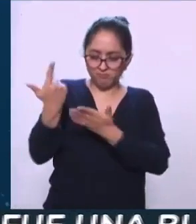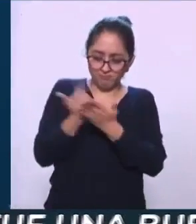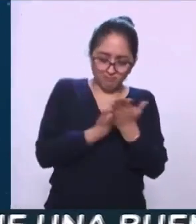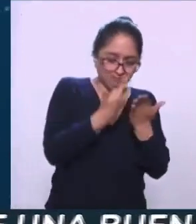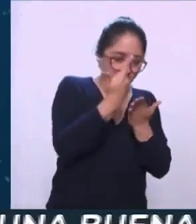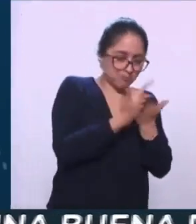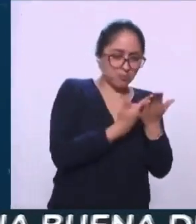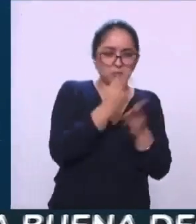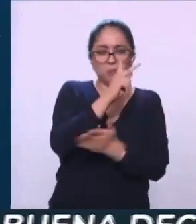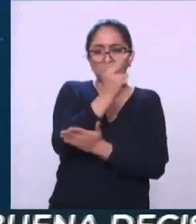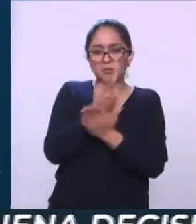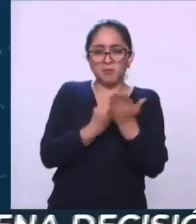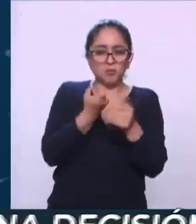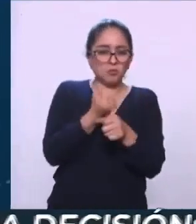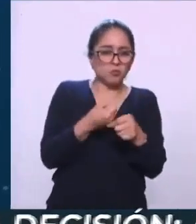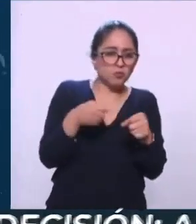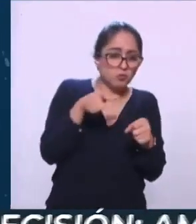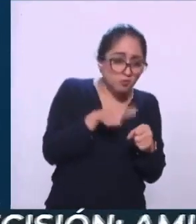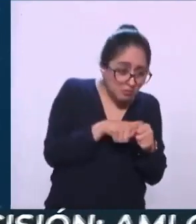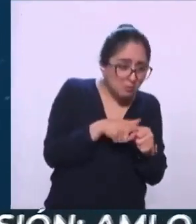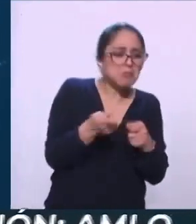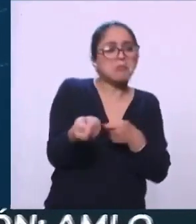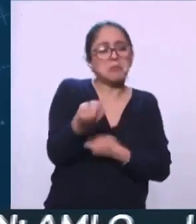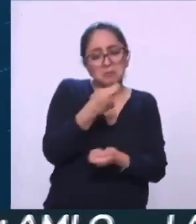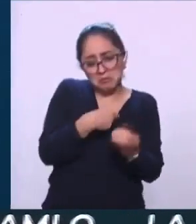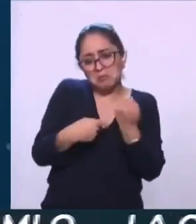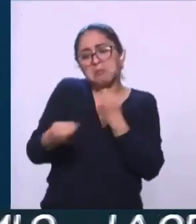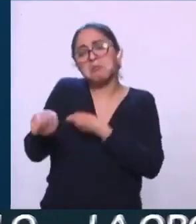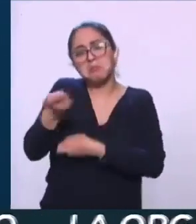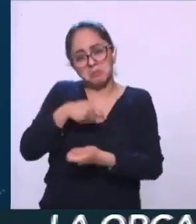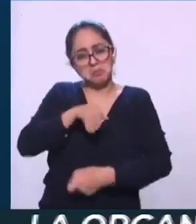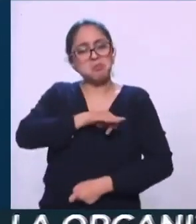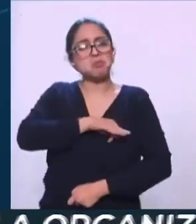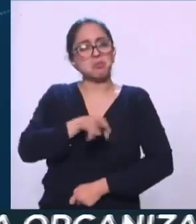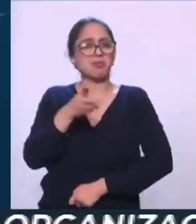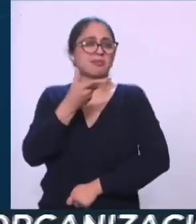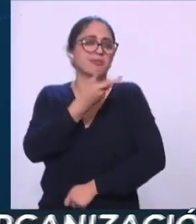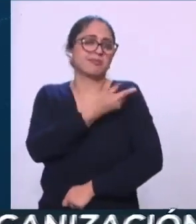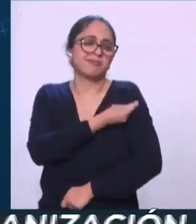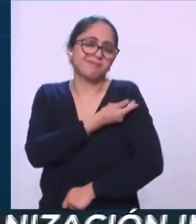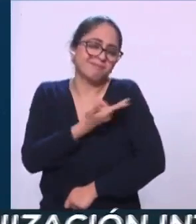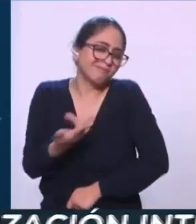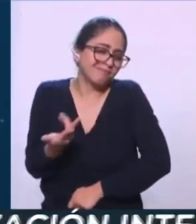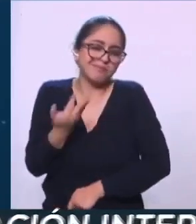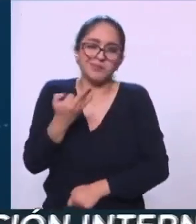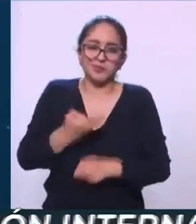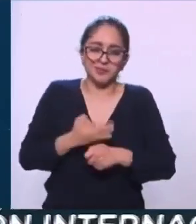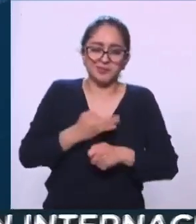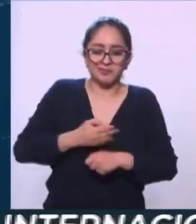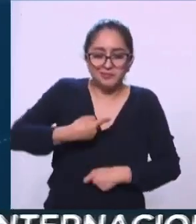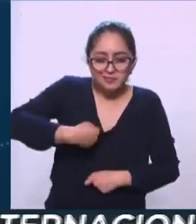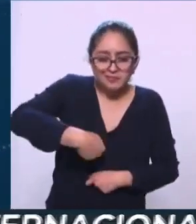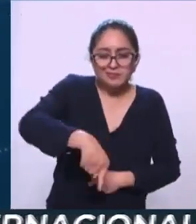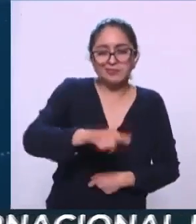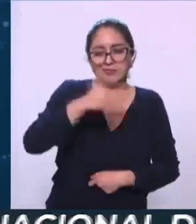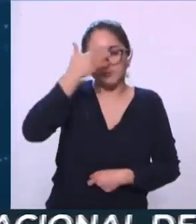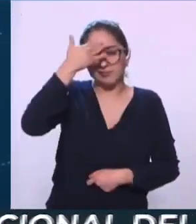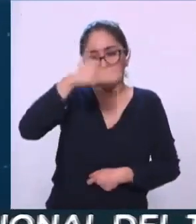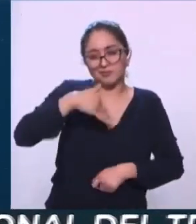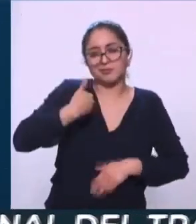sociales, lo van a dar a cambio de los programas sociales, y tiene que ver con el camino, y pues ya estamos en el contexto